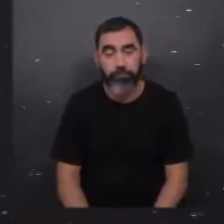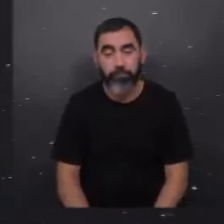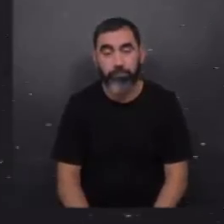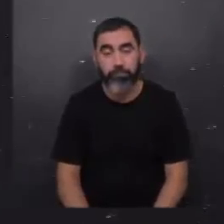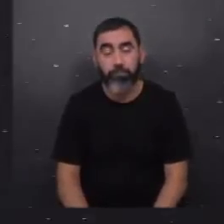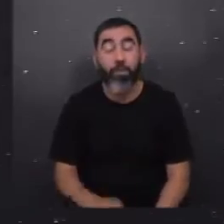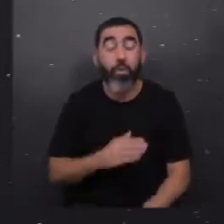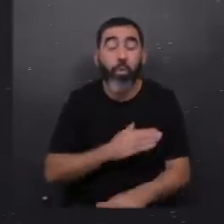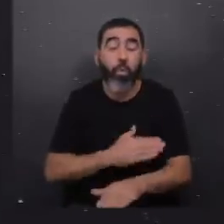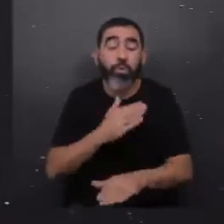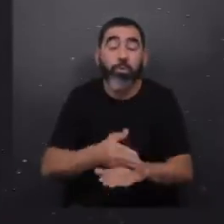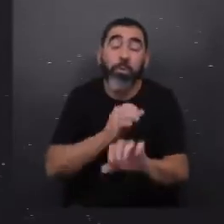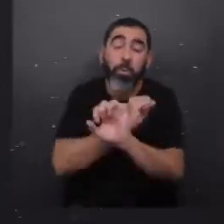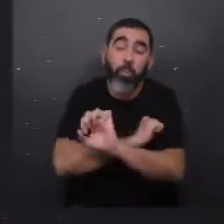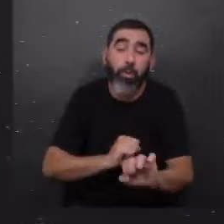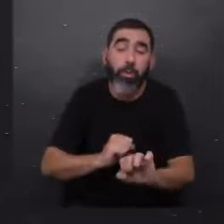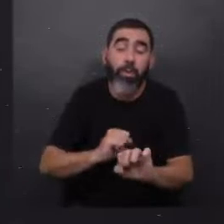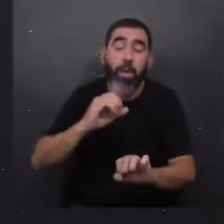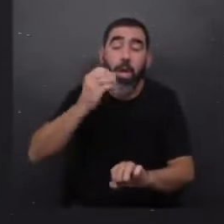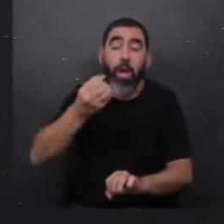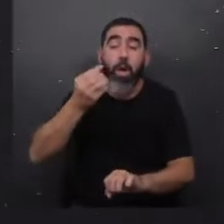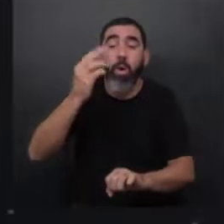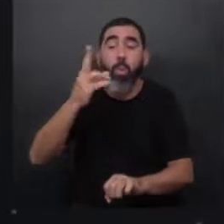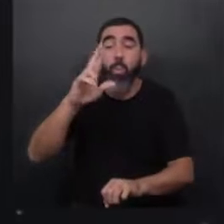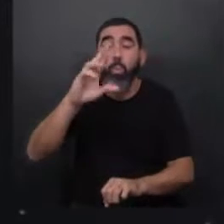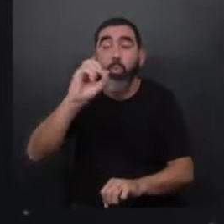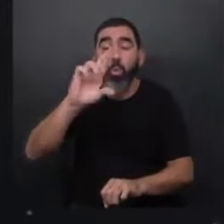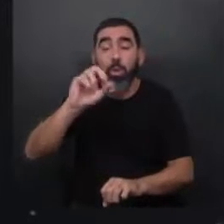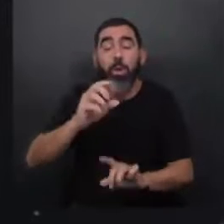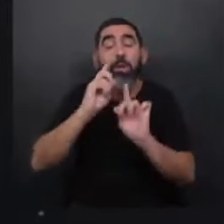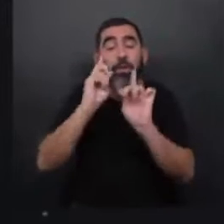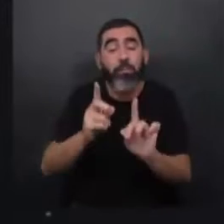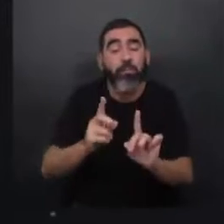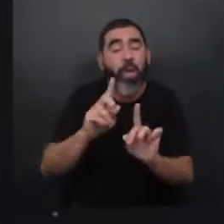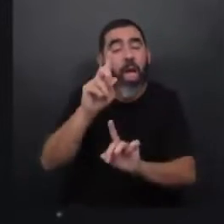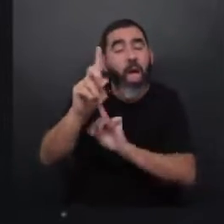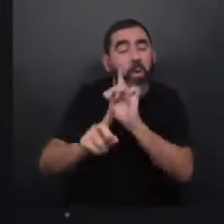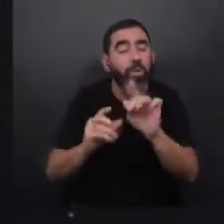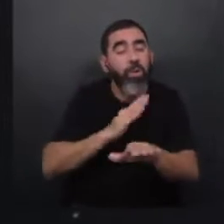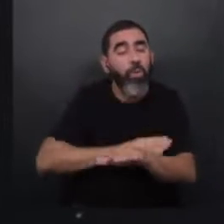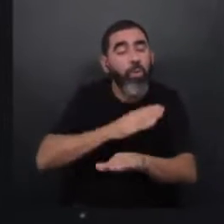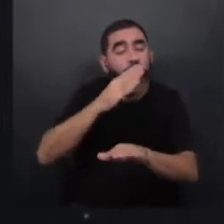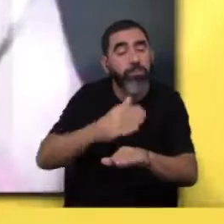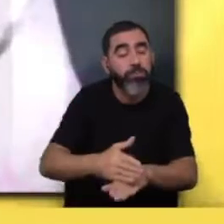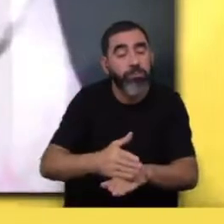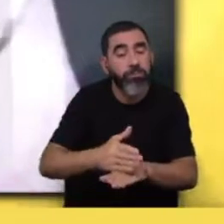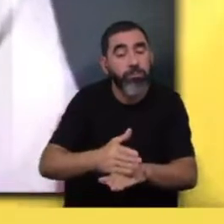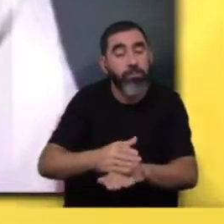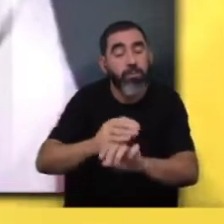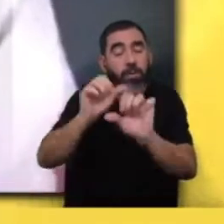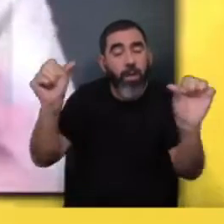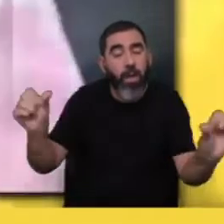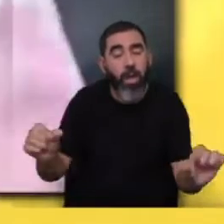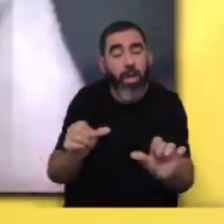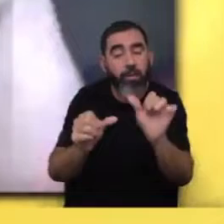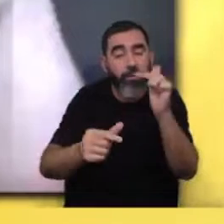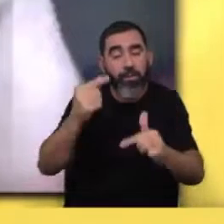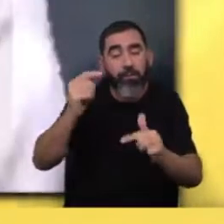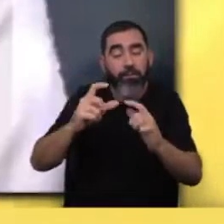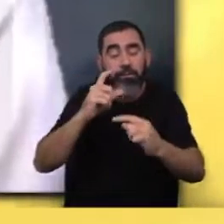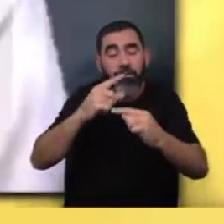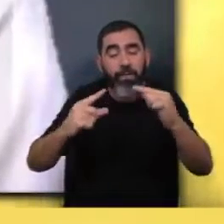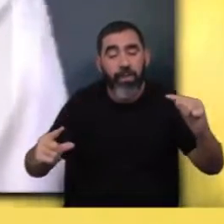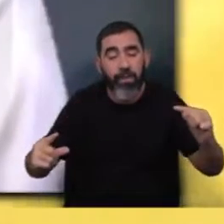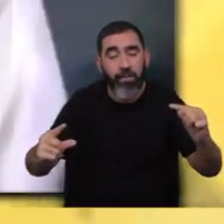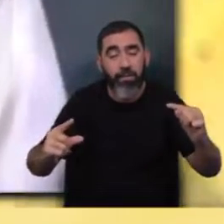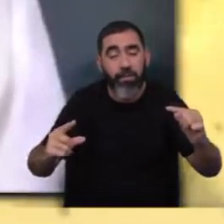Unas consecuencias pueden ser las auroras, pero también tenemos consecuencias especialmente para lo que es las actividades electrónicas